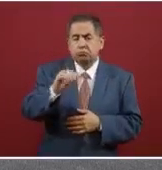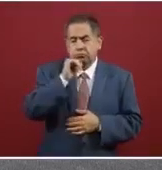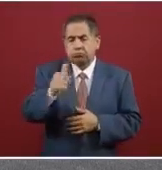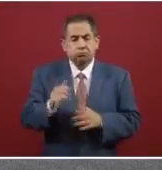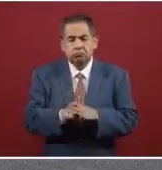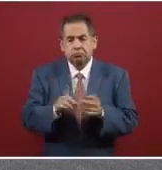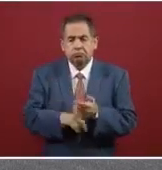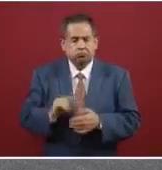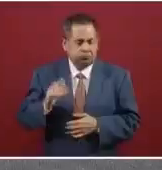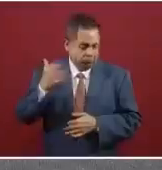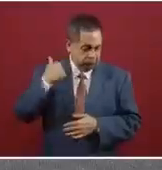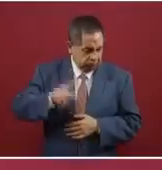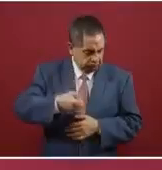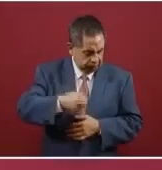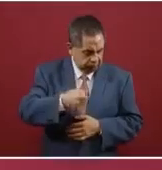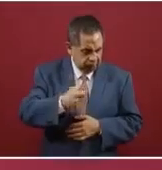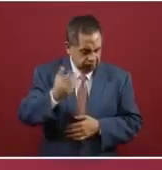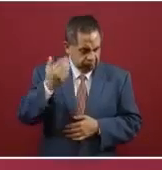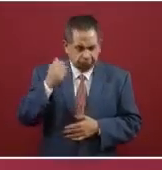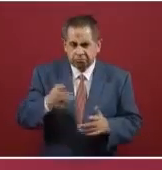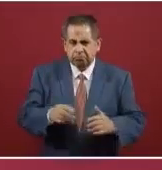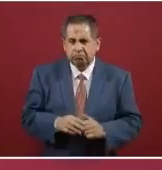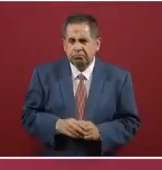Lo saludé